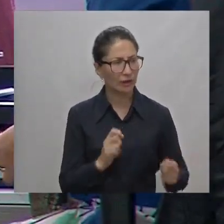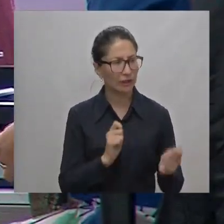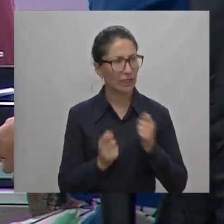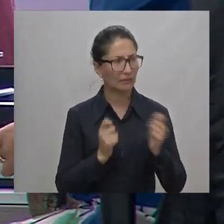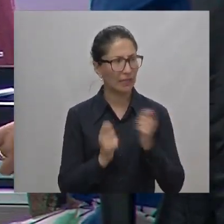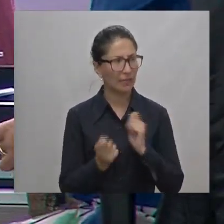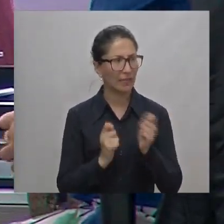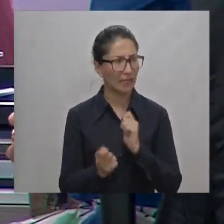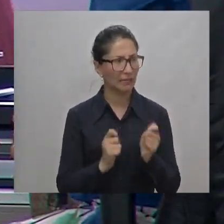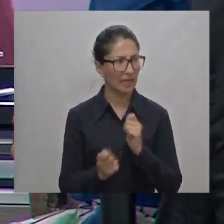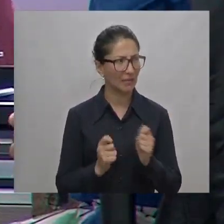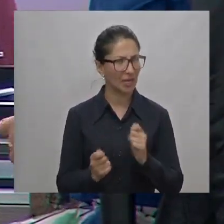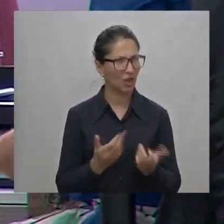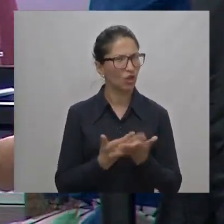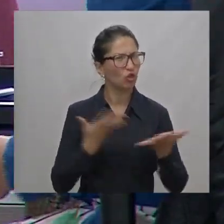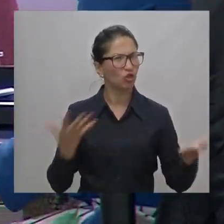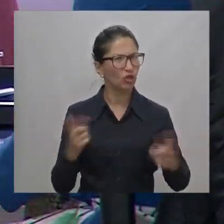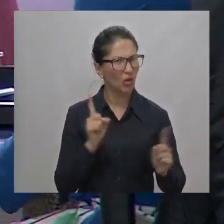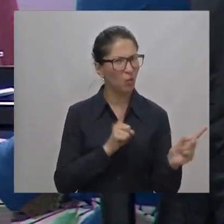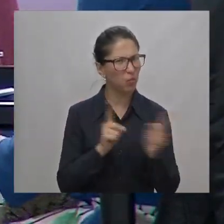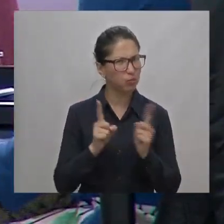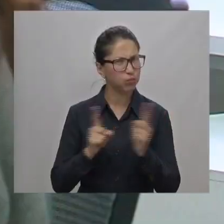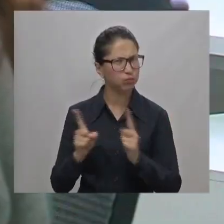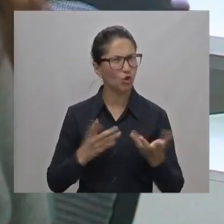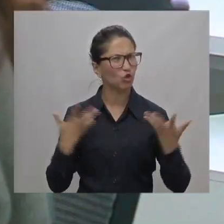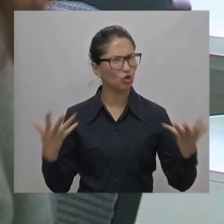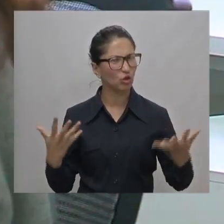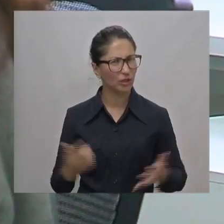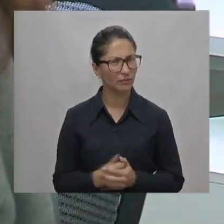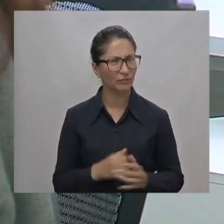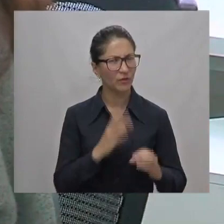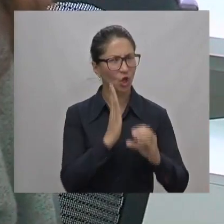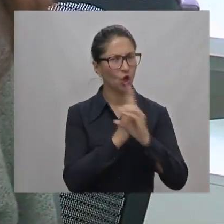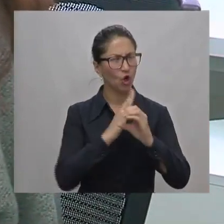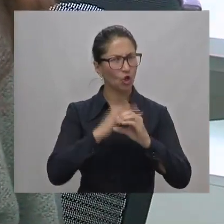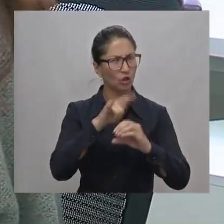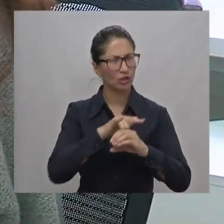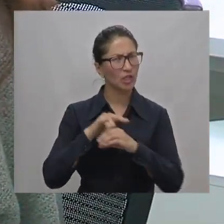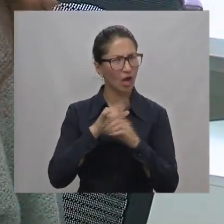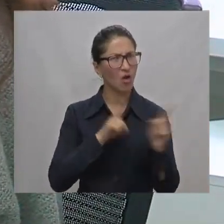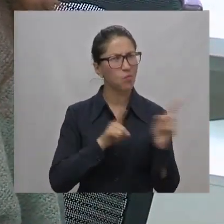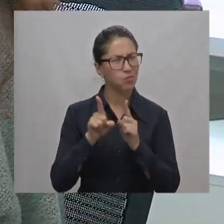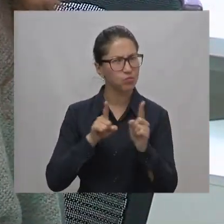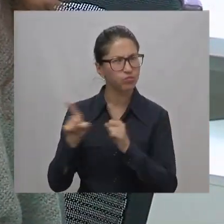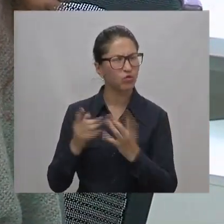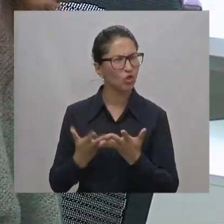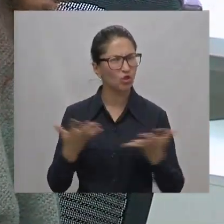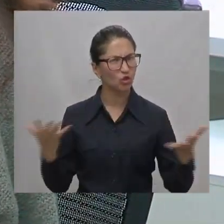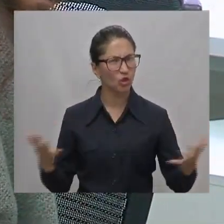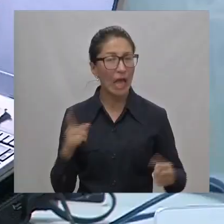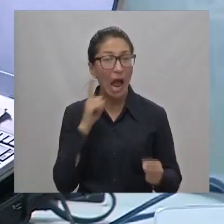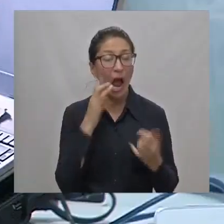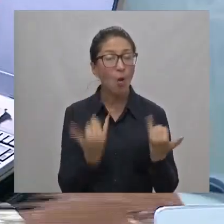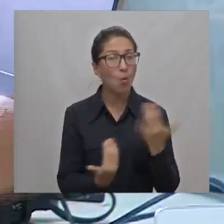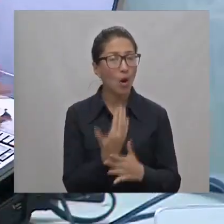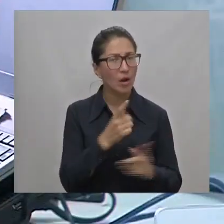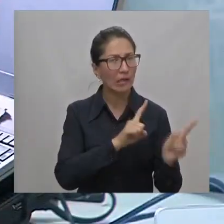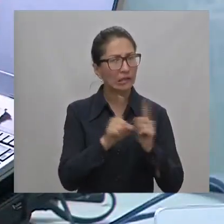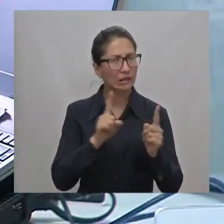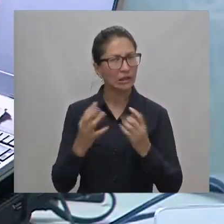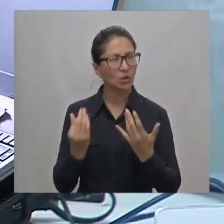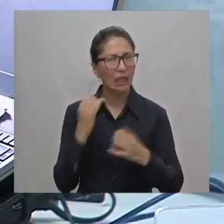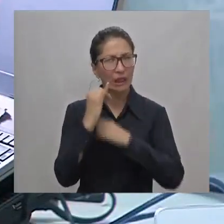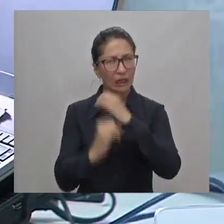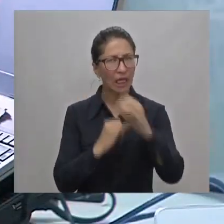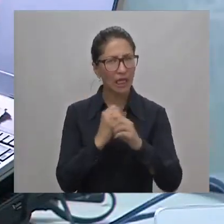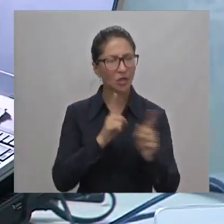esa entidad de talla mundial, en dónde están las grandes contralorías del mundo hoy situadas, y ver cuáles